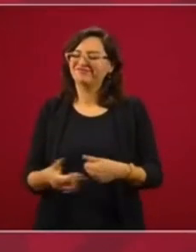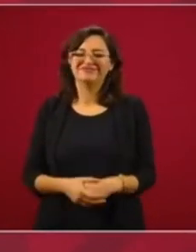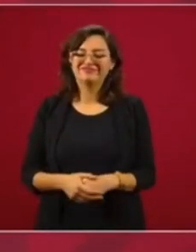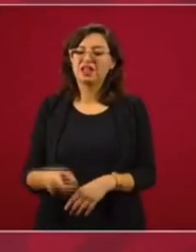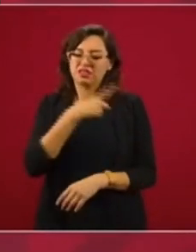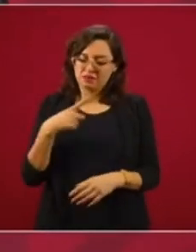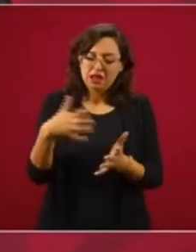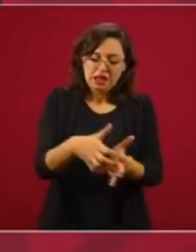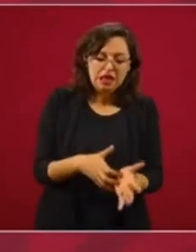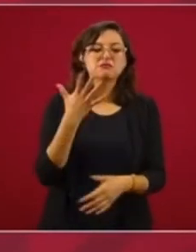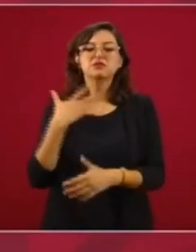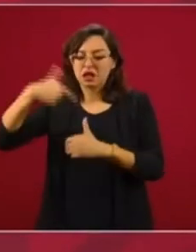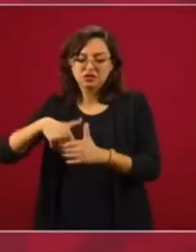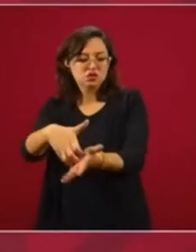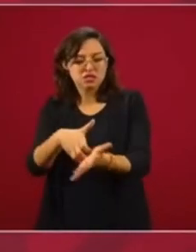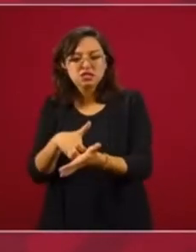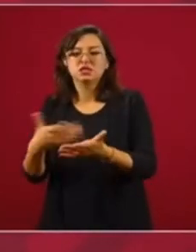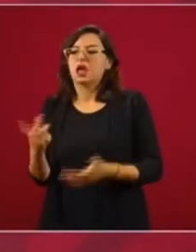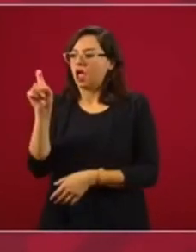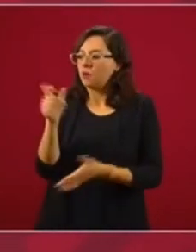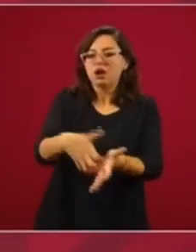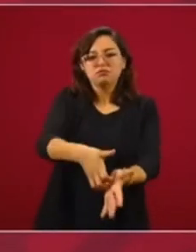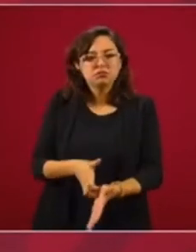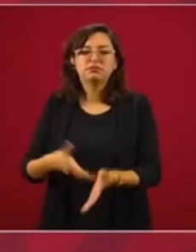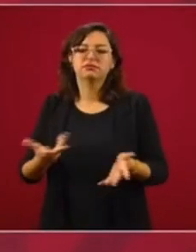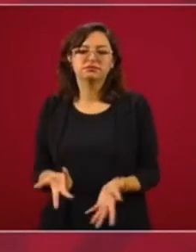que ahorremos gasolina, que ahorremos el agua,